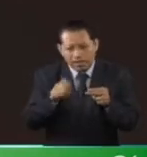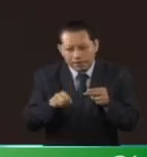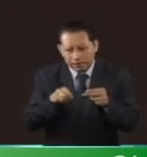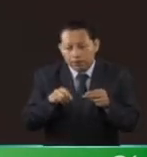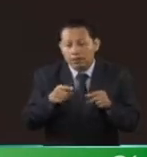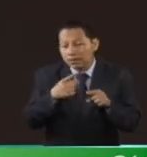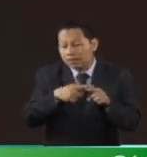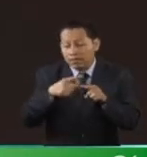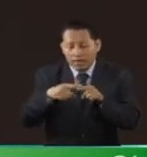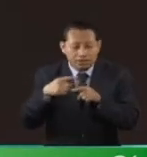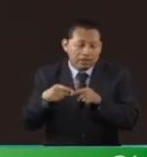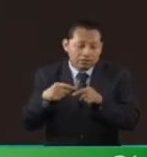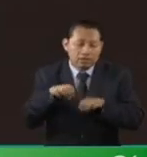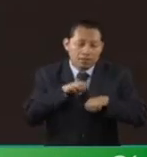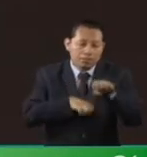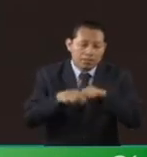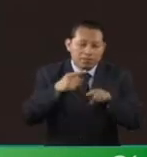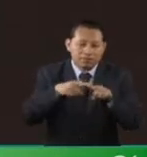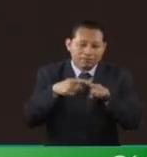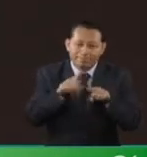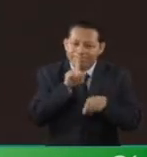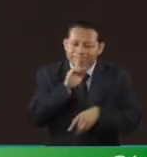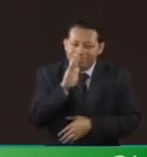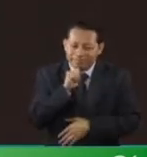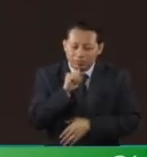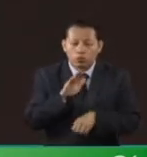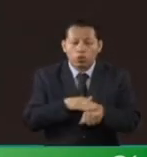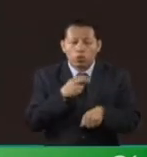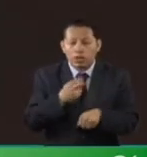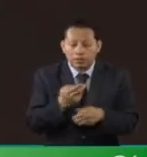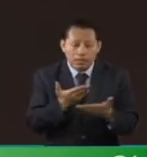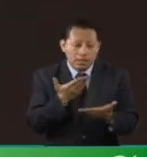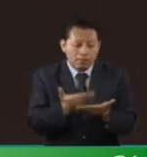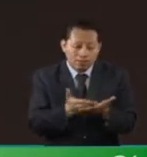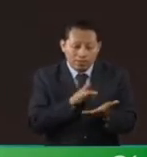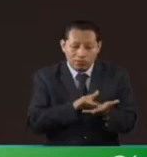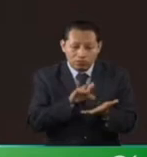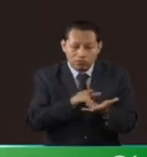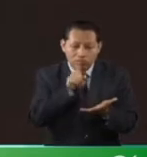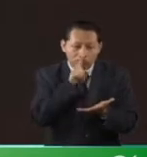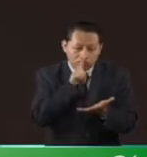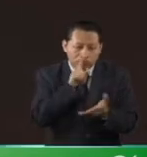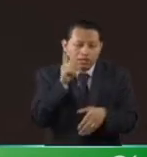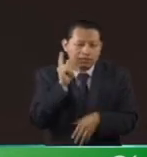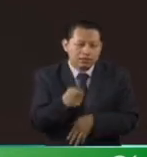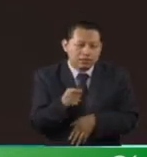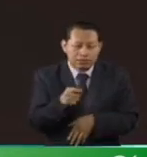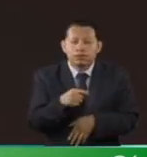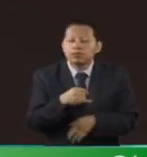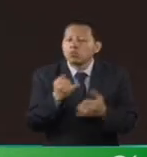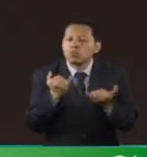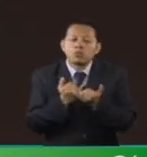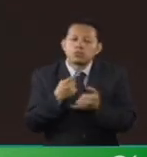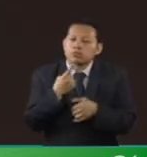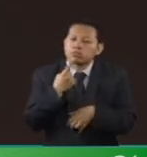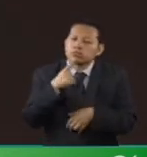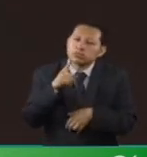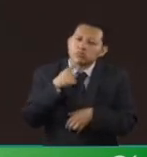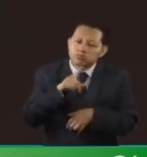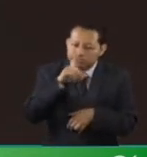cadenas productivas por eso no vamos a acompañar esta reforma no vamos a dejar de denunciar sus graves